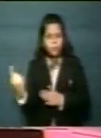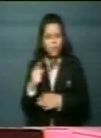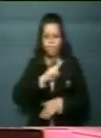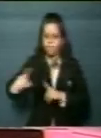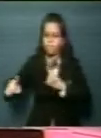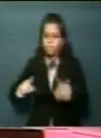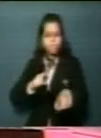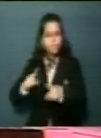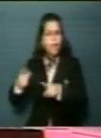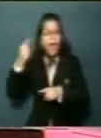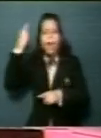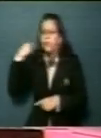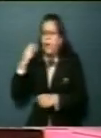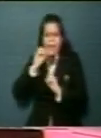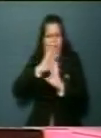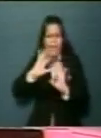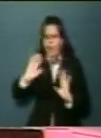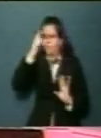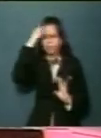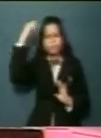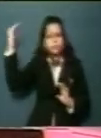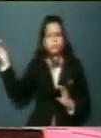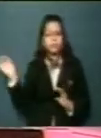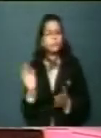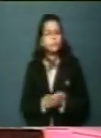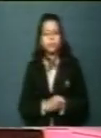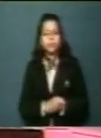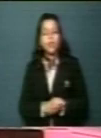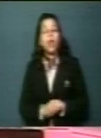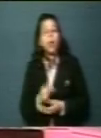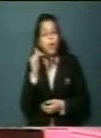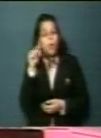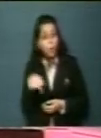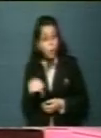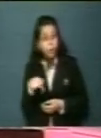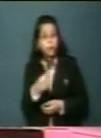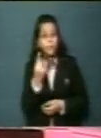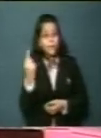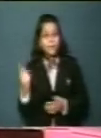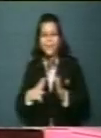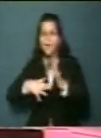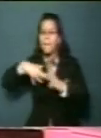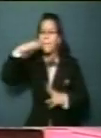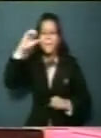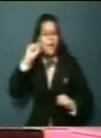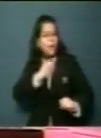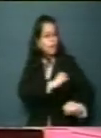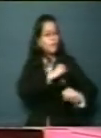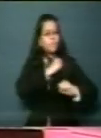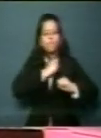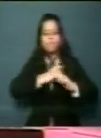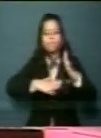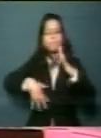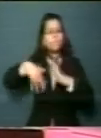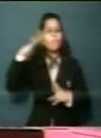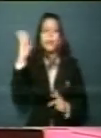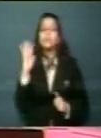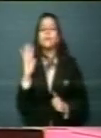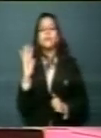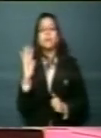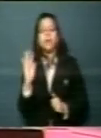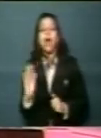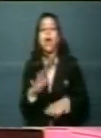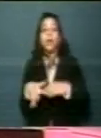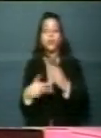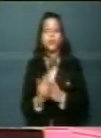ni siquiera se soñaba. Ahora, la ciudadanía tiene mucho más poder de reclamo y presión sobre